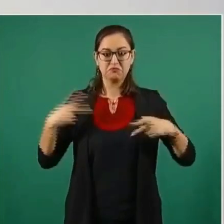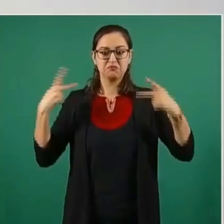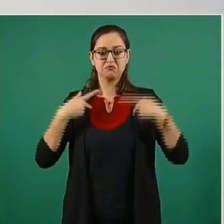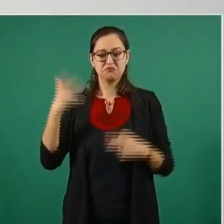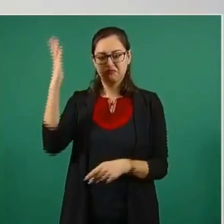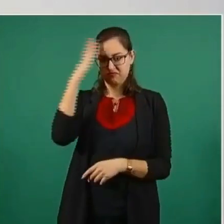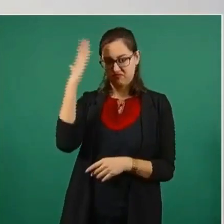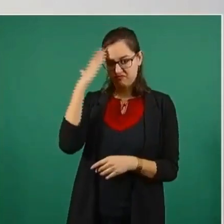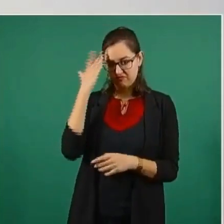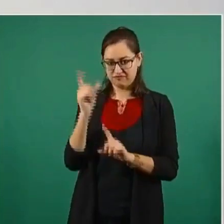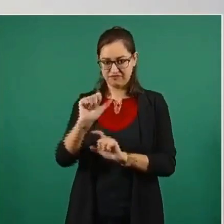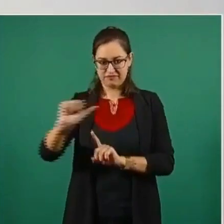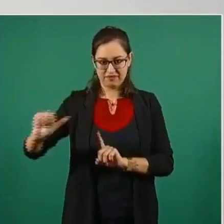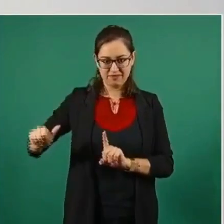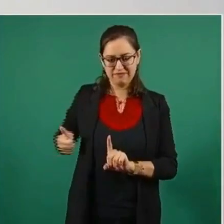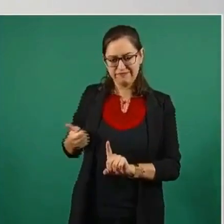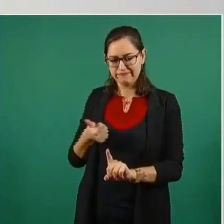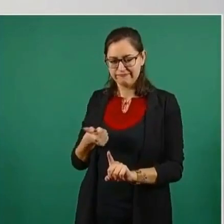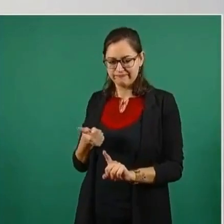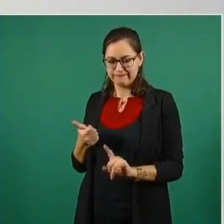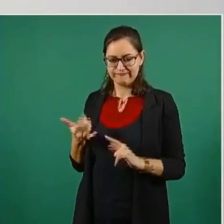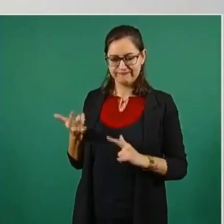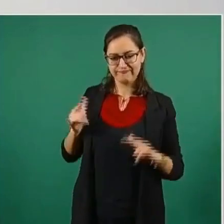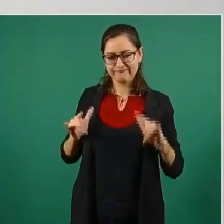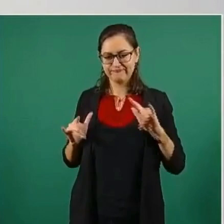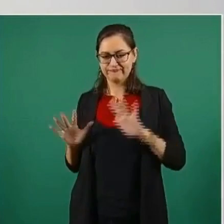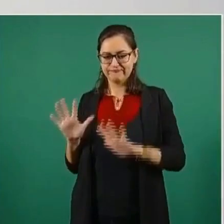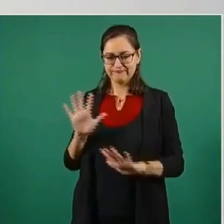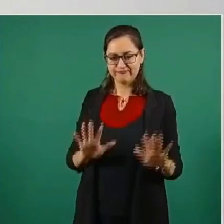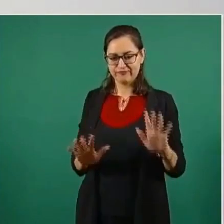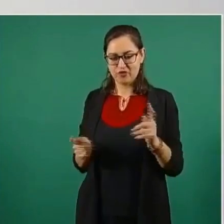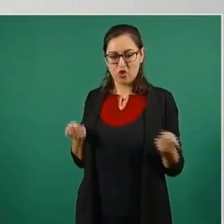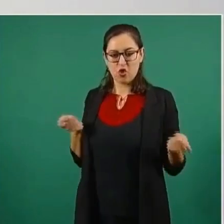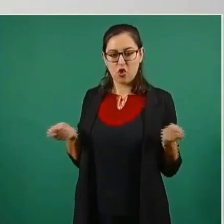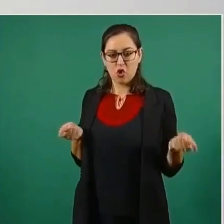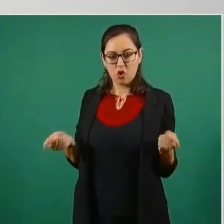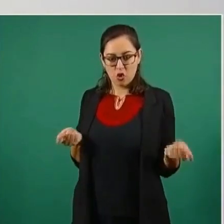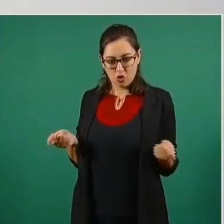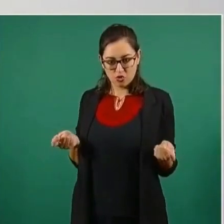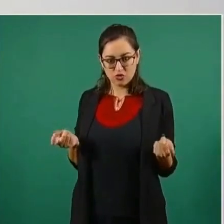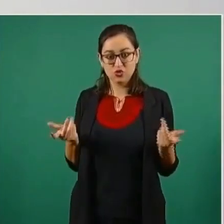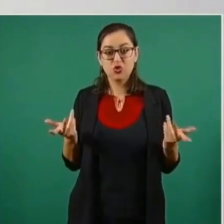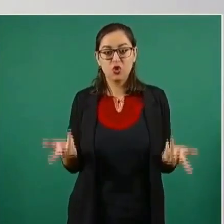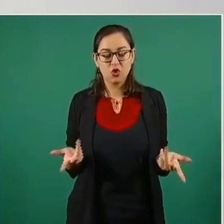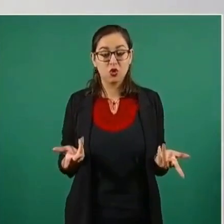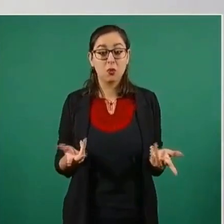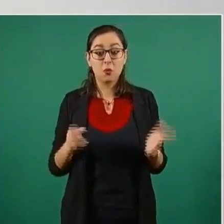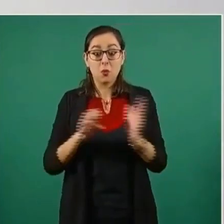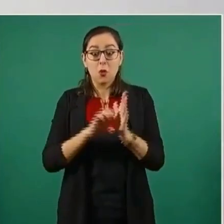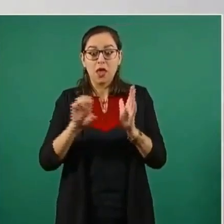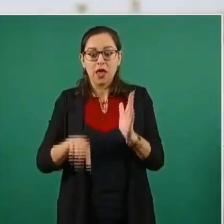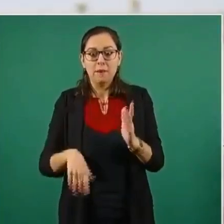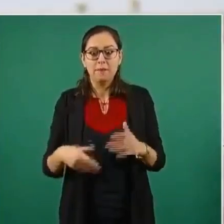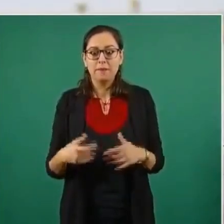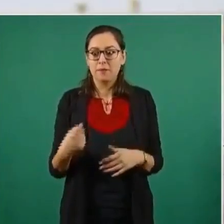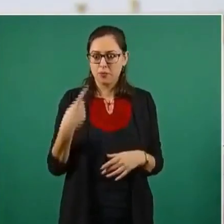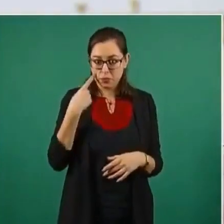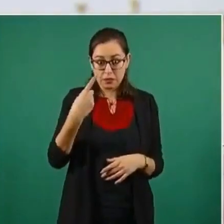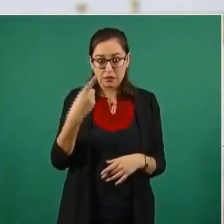en el mundo. Todo esto que acaba de pasar con relación a Cuba, todo este